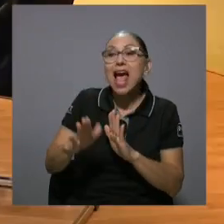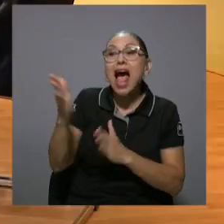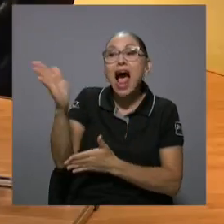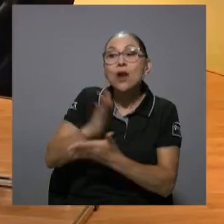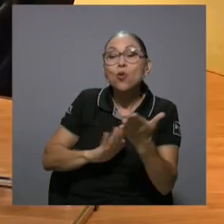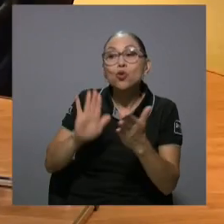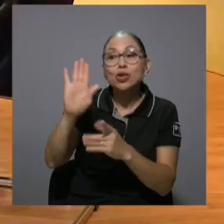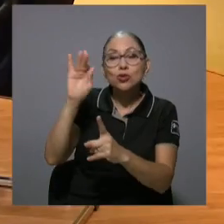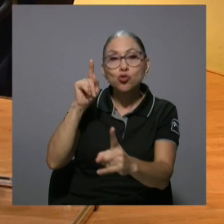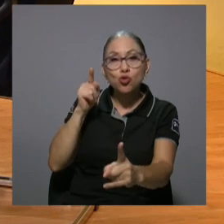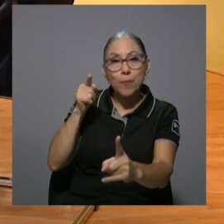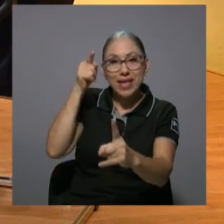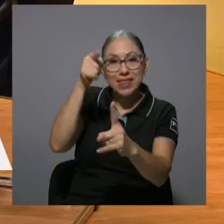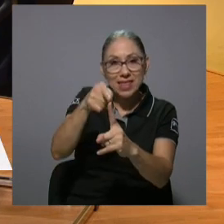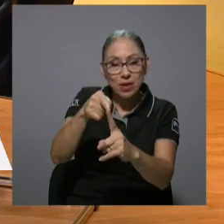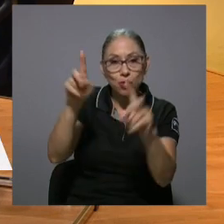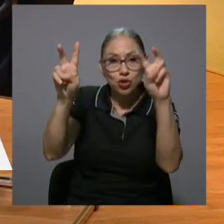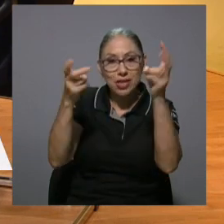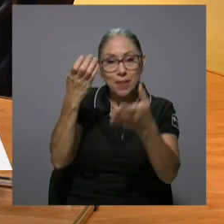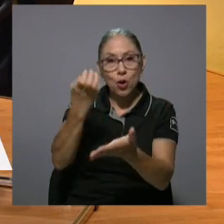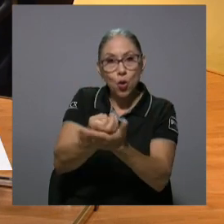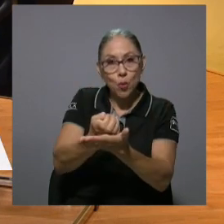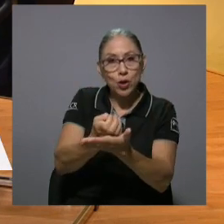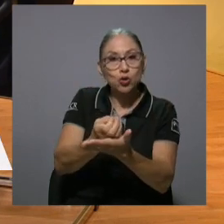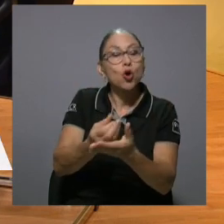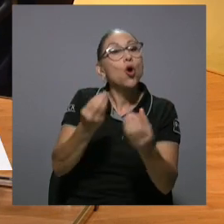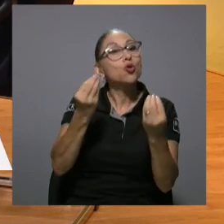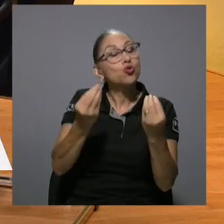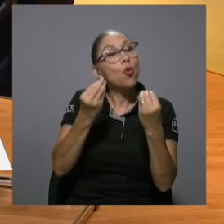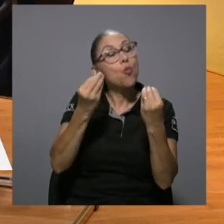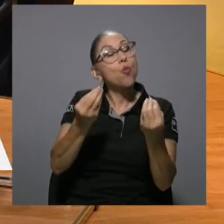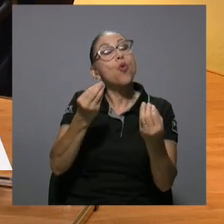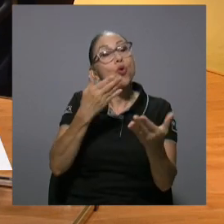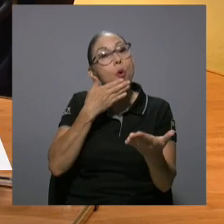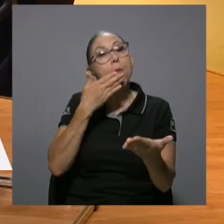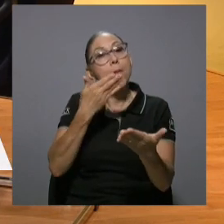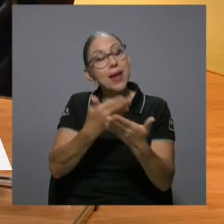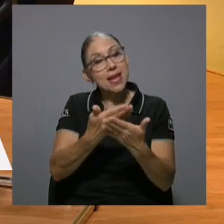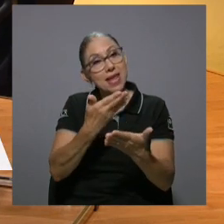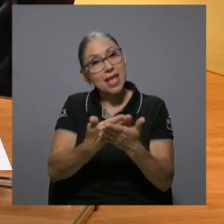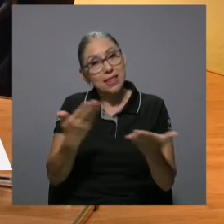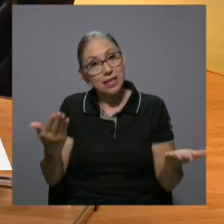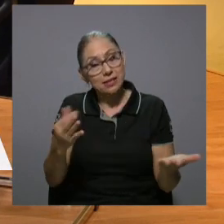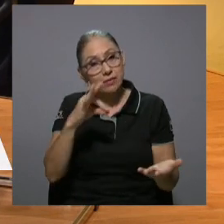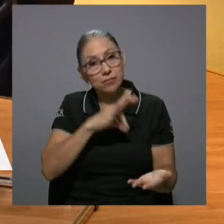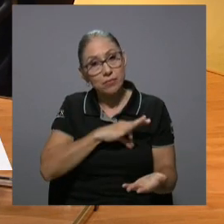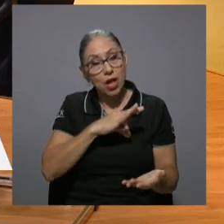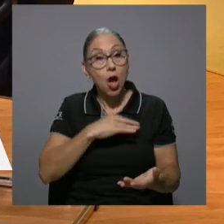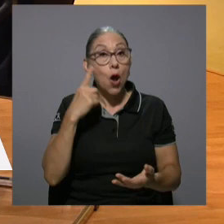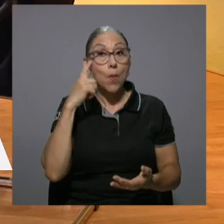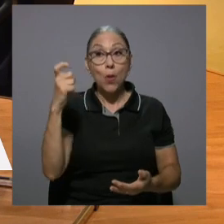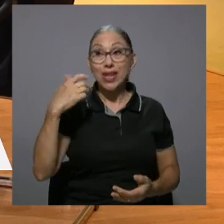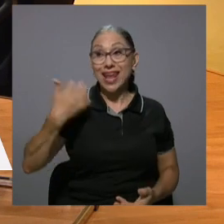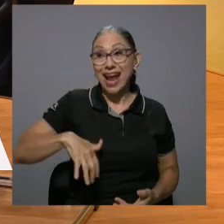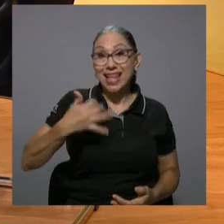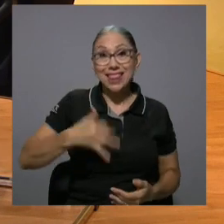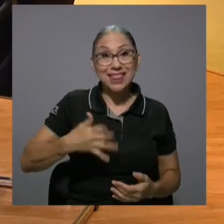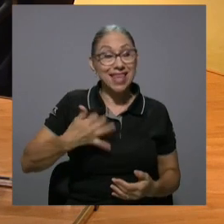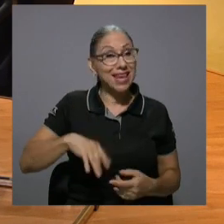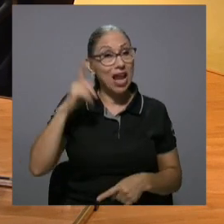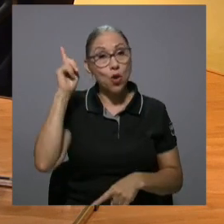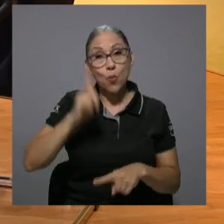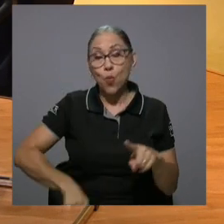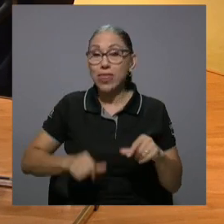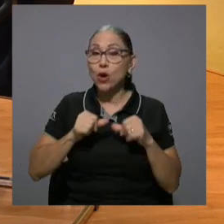materia económica son muy, muy convenientes, ¿verdad? Porque realmente lo que no puede sostener Argentina por más tiempo es